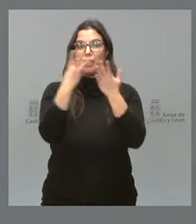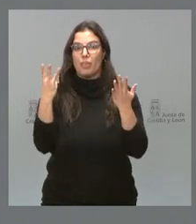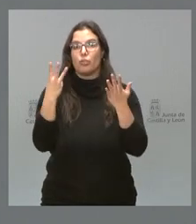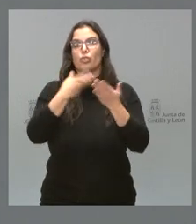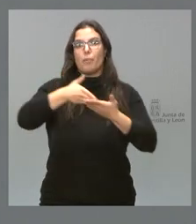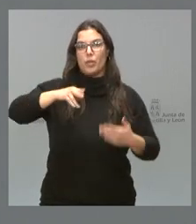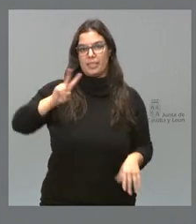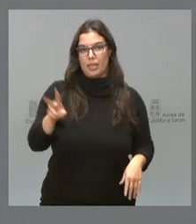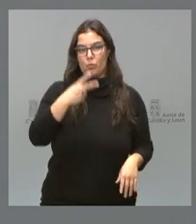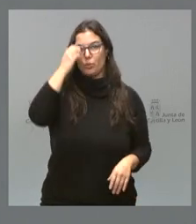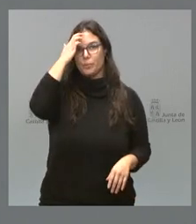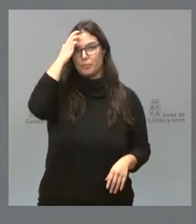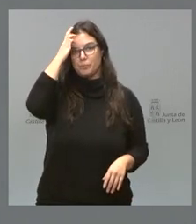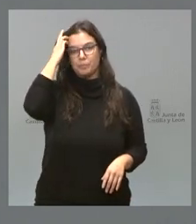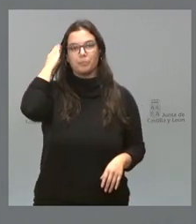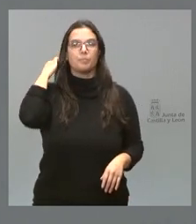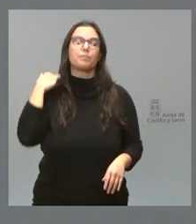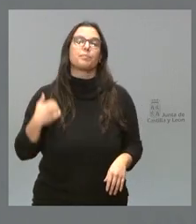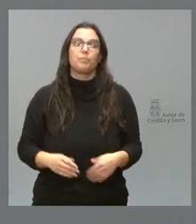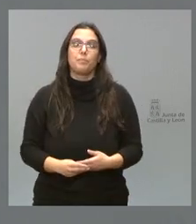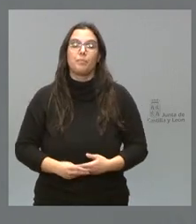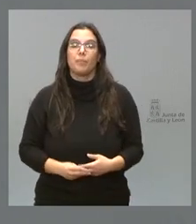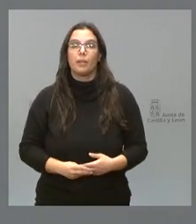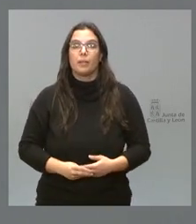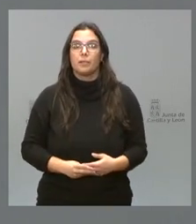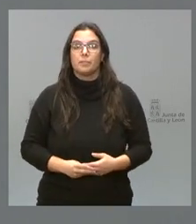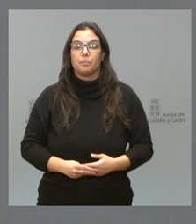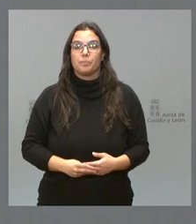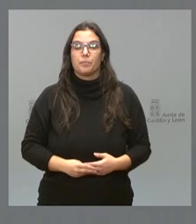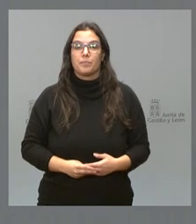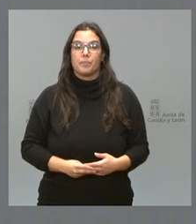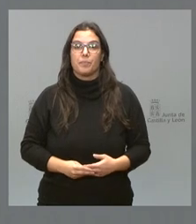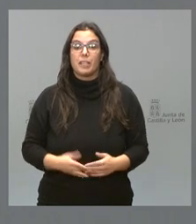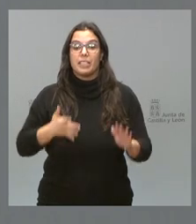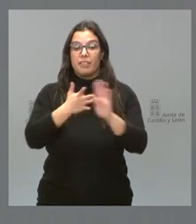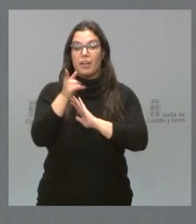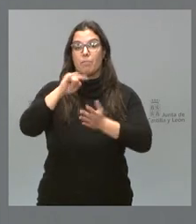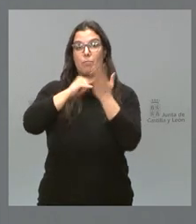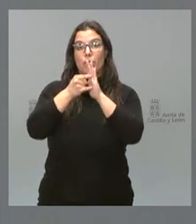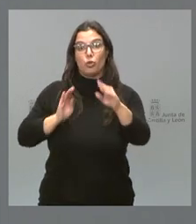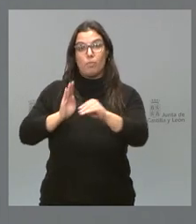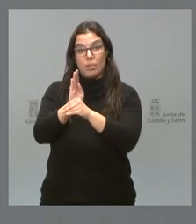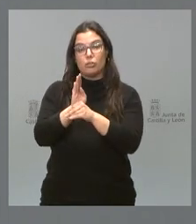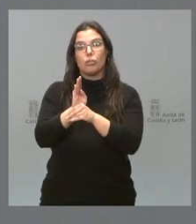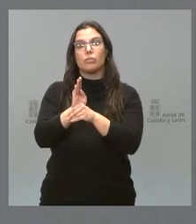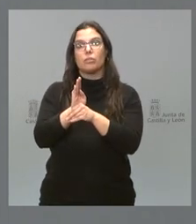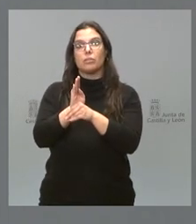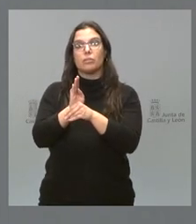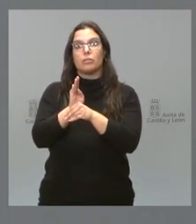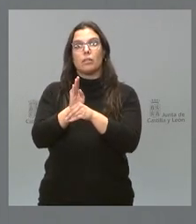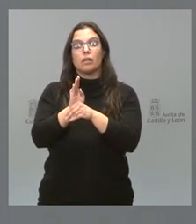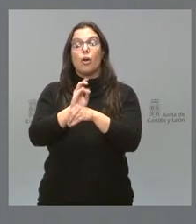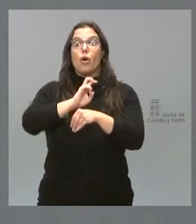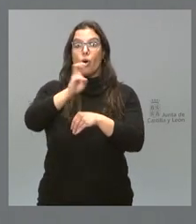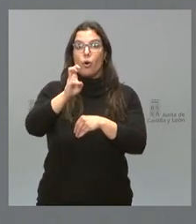de euros verán ustedes que se une este proyecto de inversión a algún otro que venimos